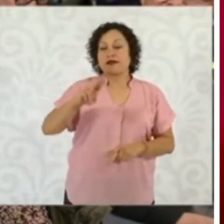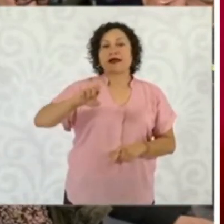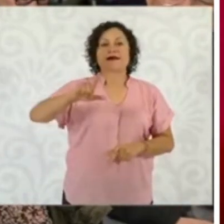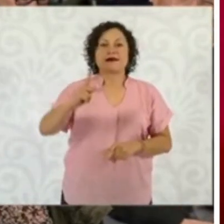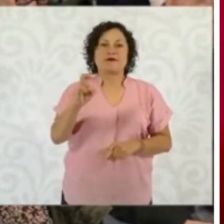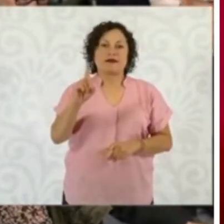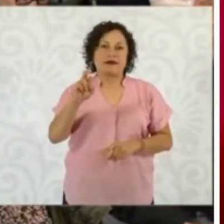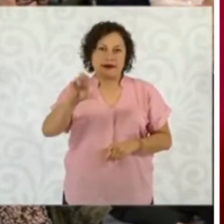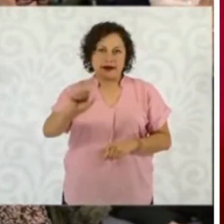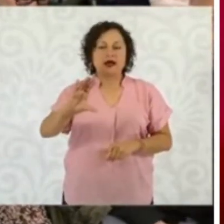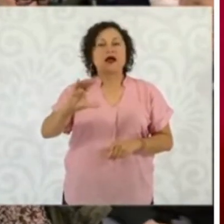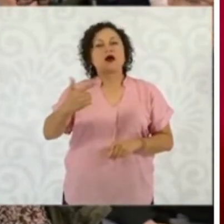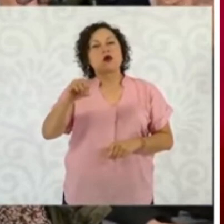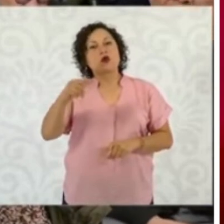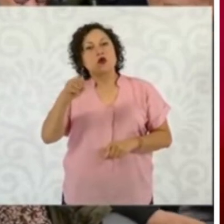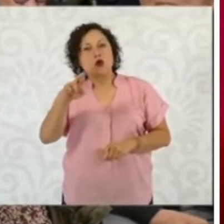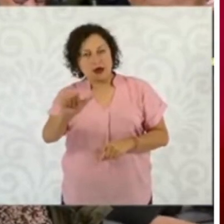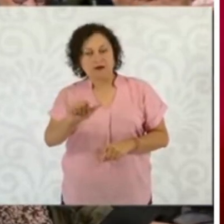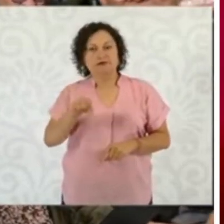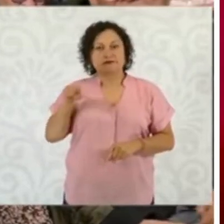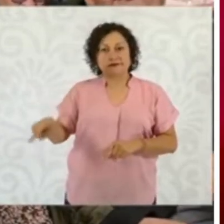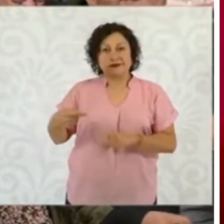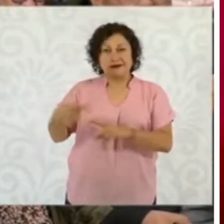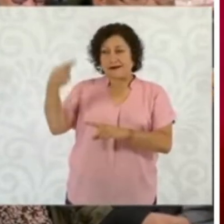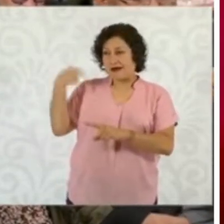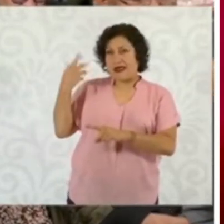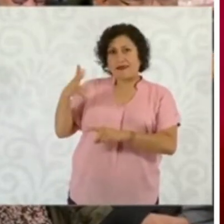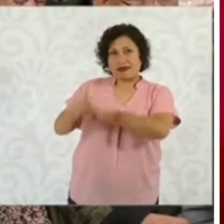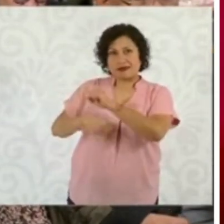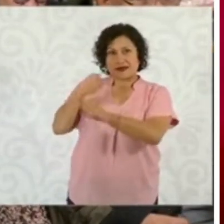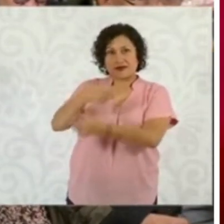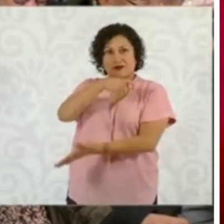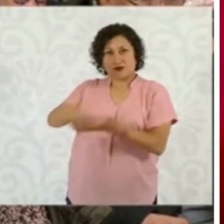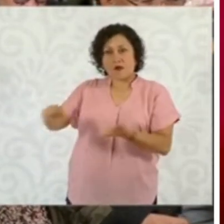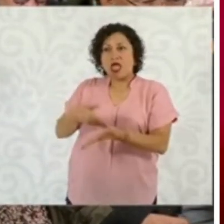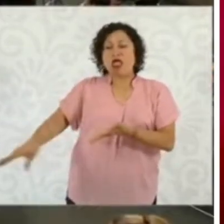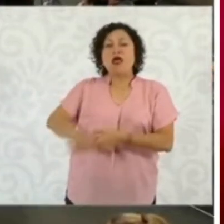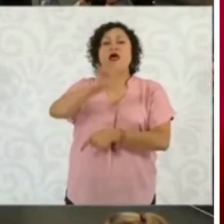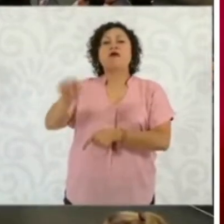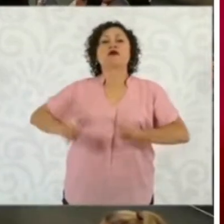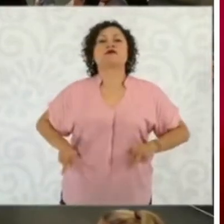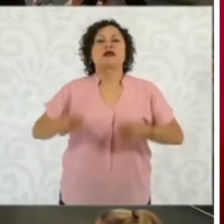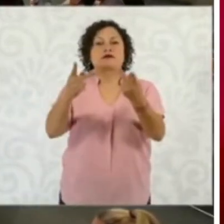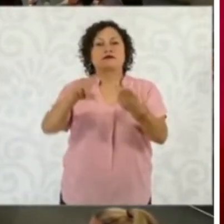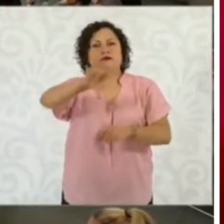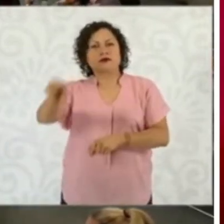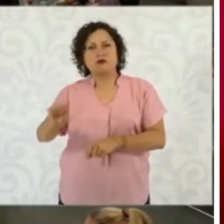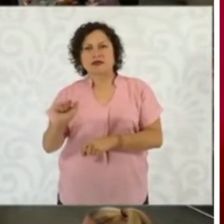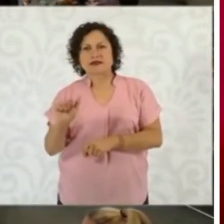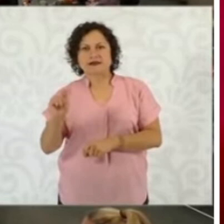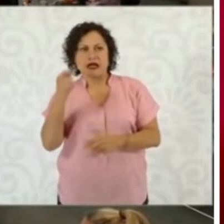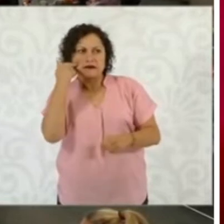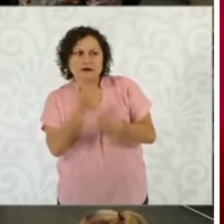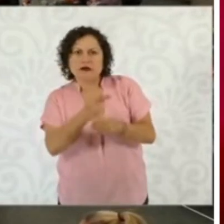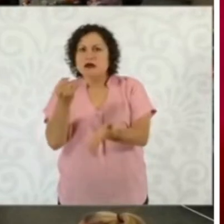Góngora, después fue descubierto 10 años después de que él vendiera estos lotes, estas tierras, fue descubierto por el SAT con un adeudo de más de 84